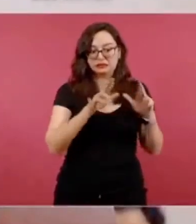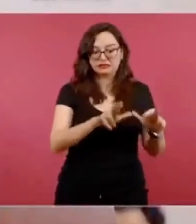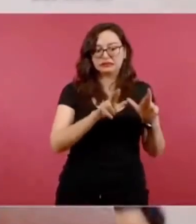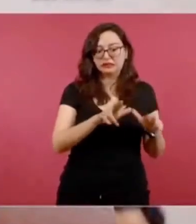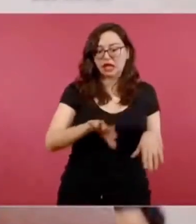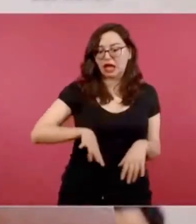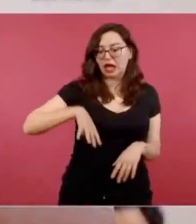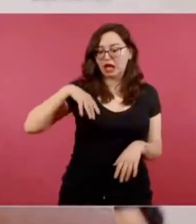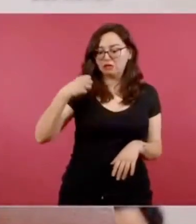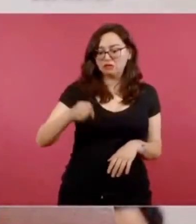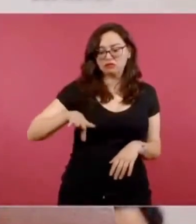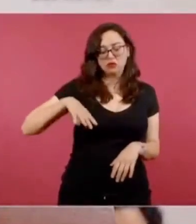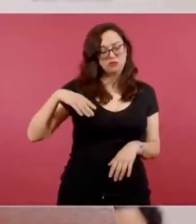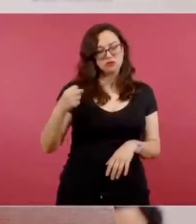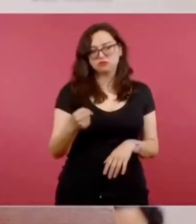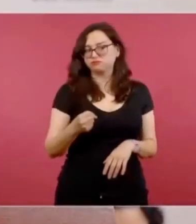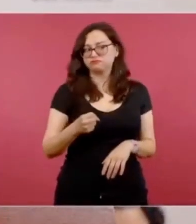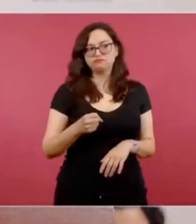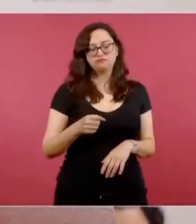Esa es nuestra historia.